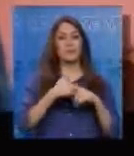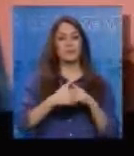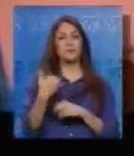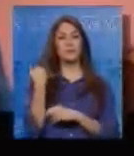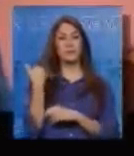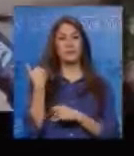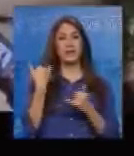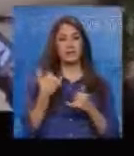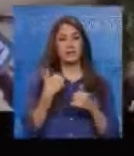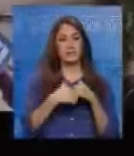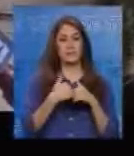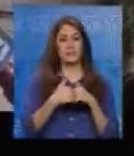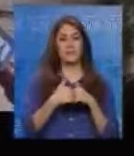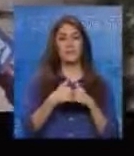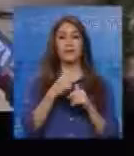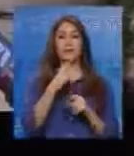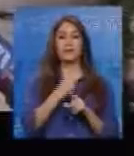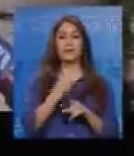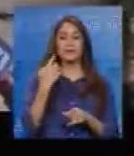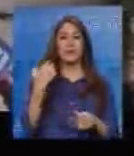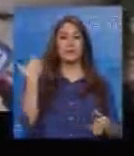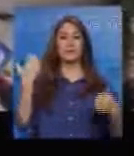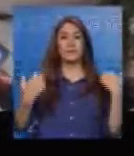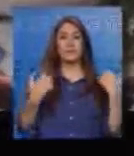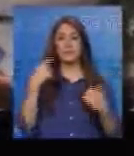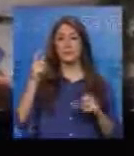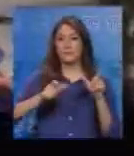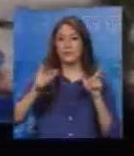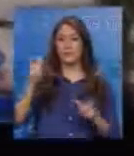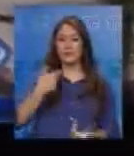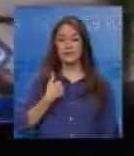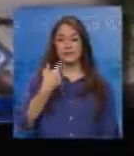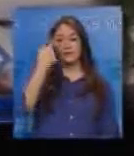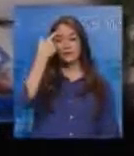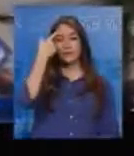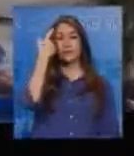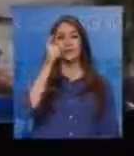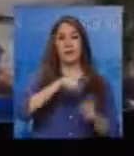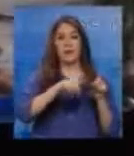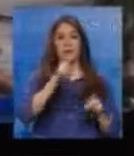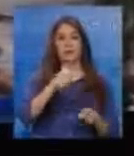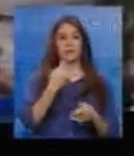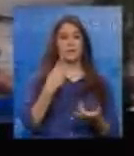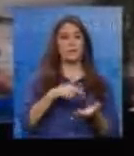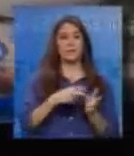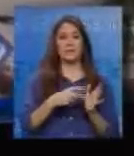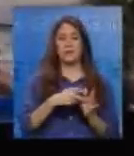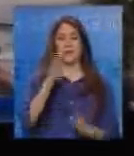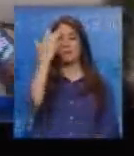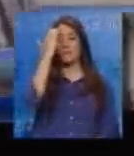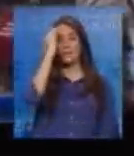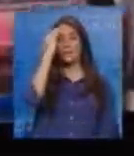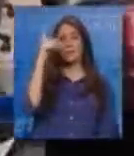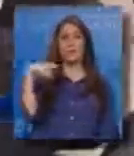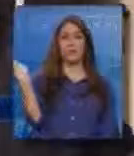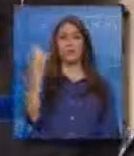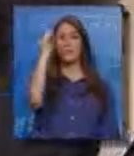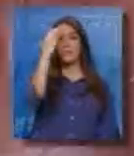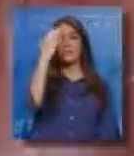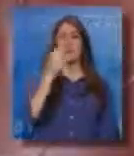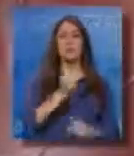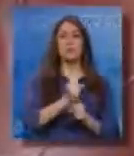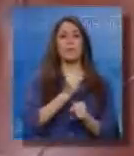vayan a presentarse. La atención emocional y psíquica de los empleados es absolutamente complicada. En Quito,